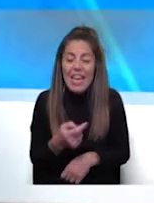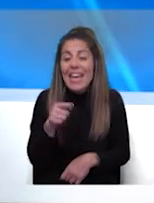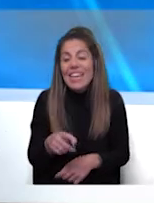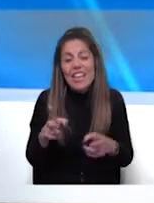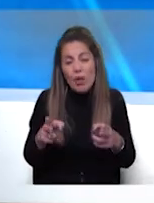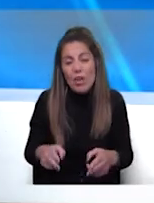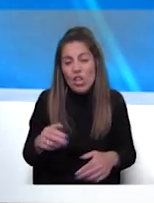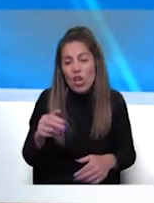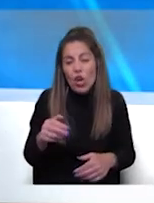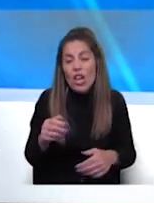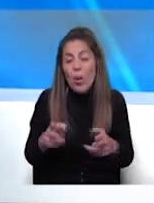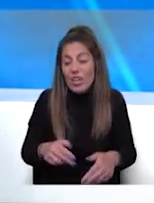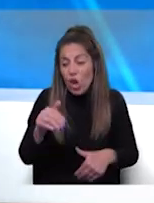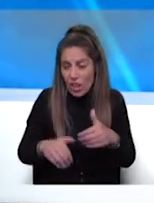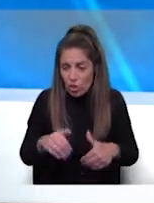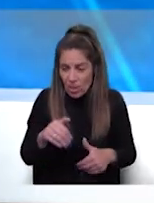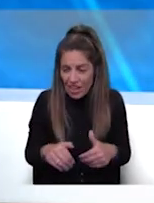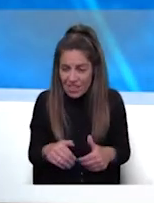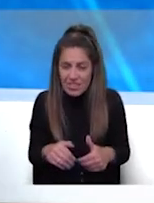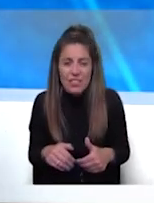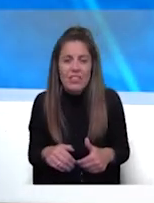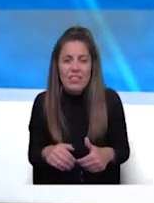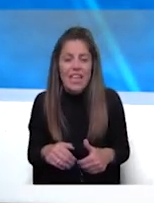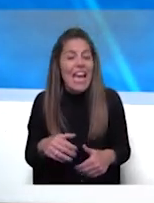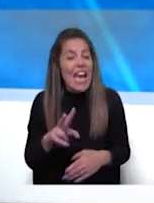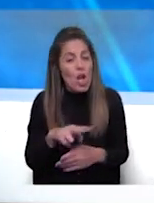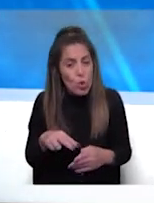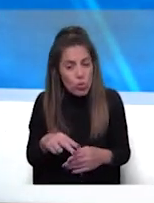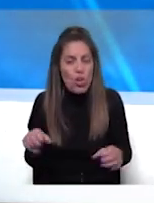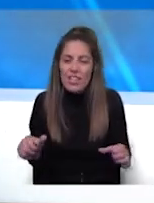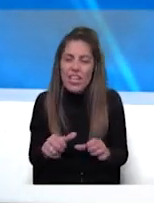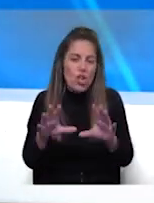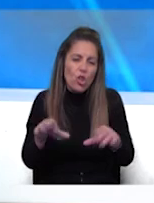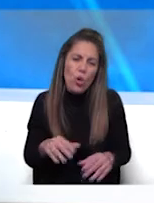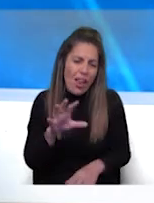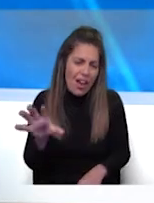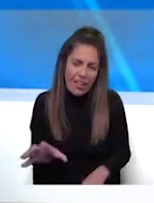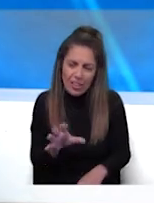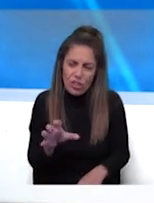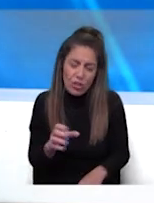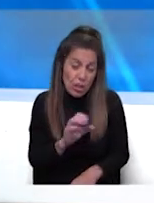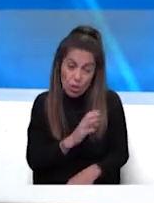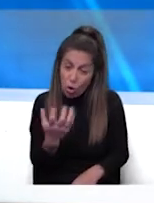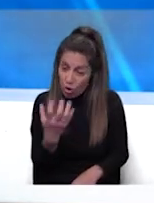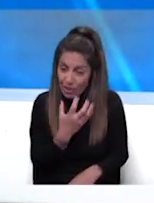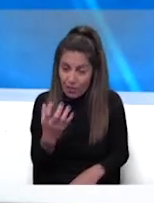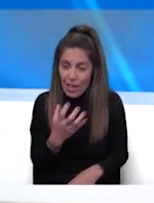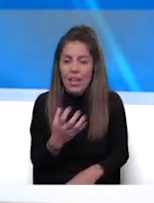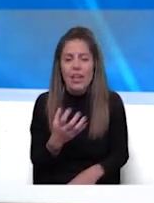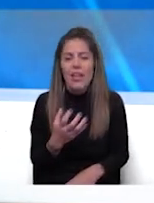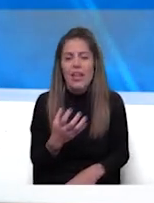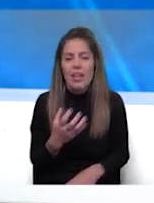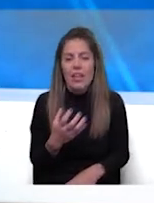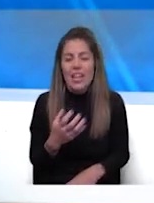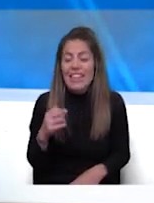este periodo electoral, en los periodos electorales, el uso que se ha hecho en toda la región, que es nefasto, de